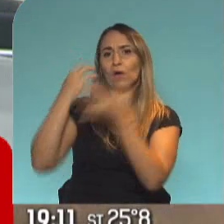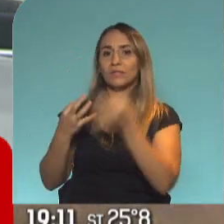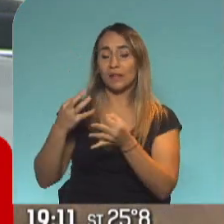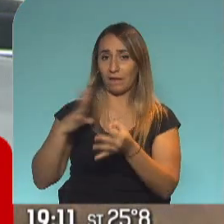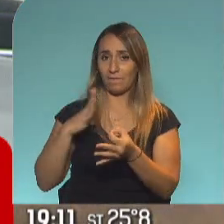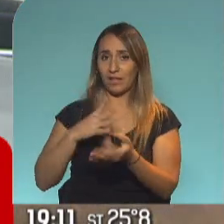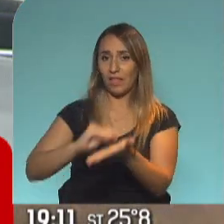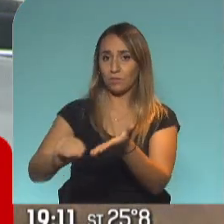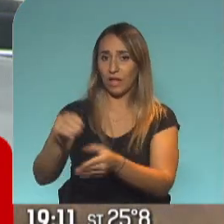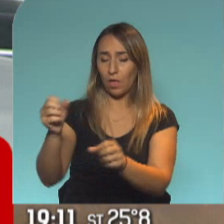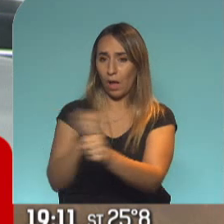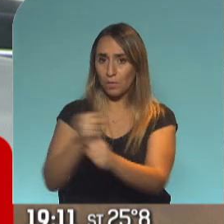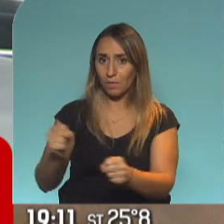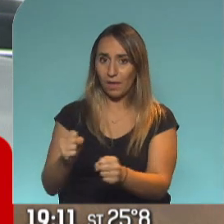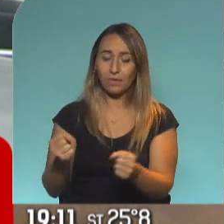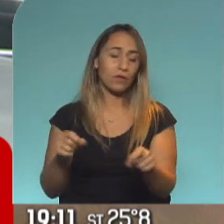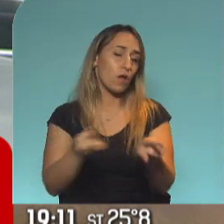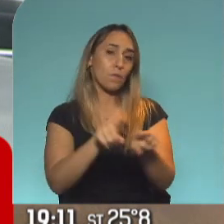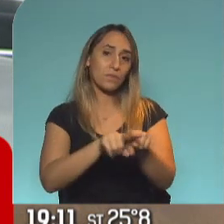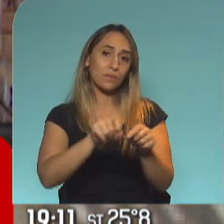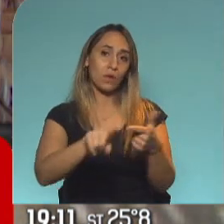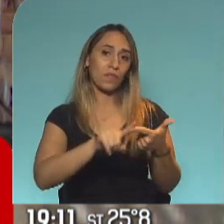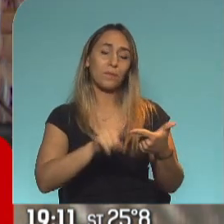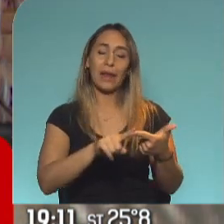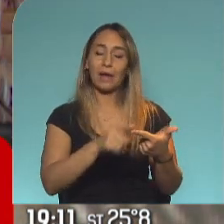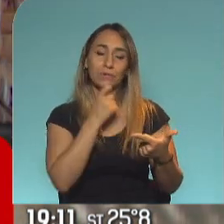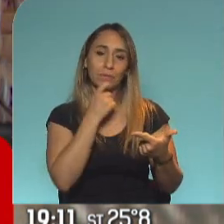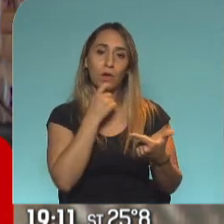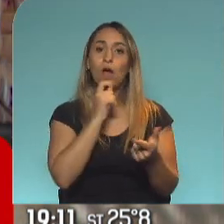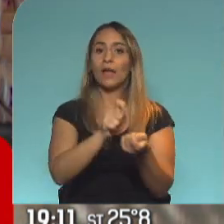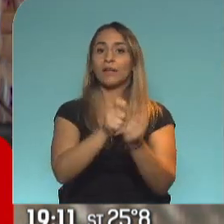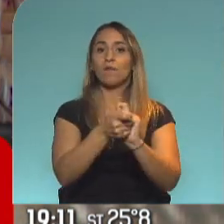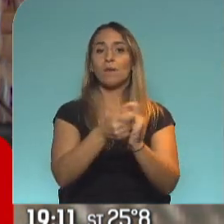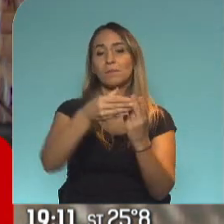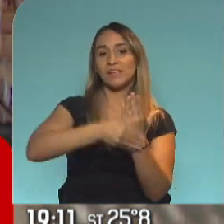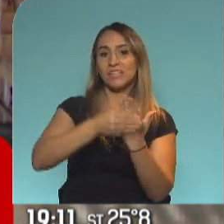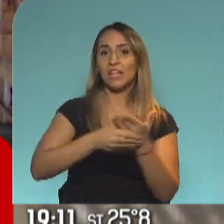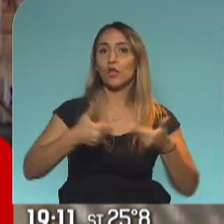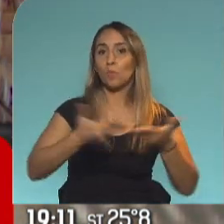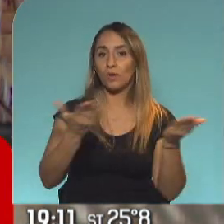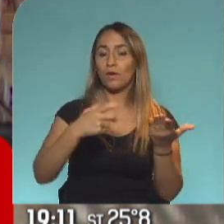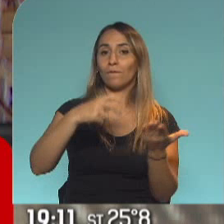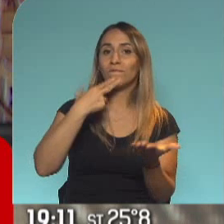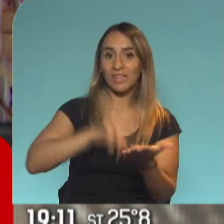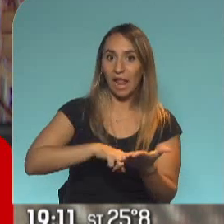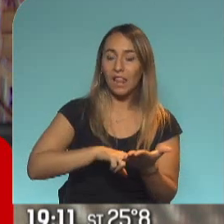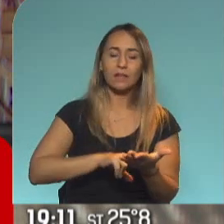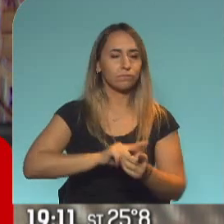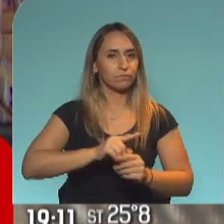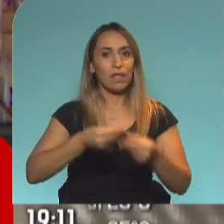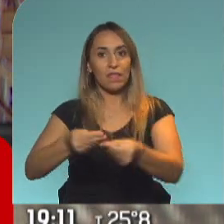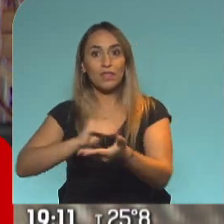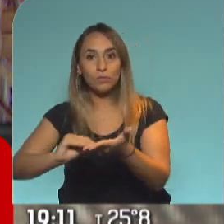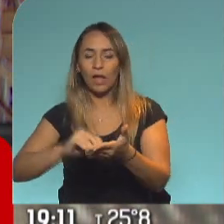Diputados. Sí. Necesitas la misma mayoría simple que requerís para, por ejemplo, la reforma del Ministerio Público Fiscal, sí, que tampoco pasó por la Cámara de Diputados. Así que